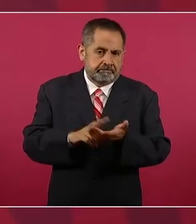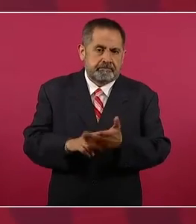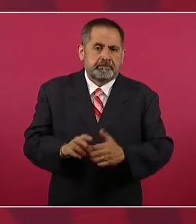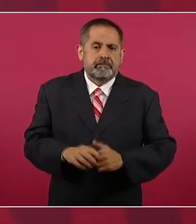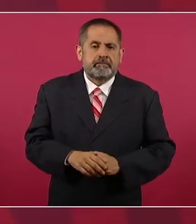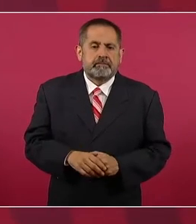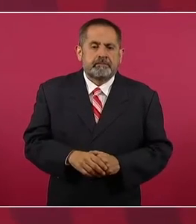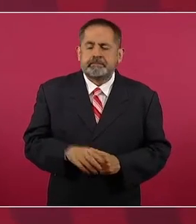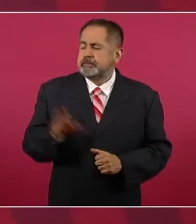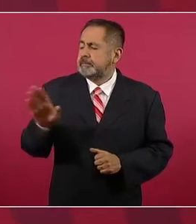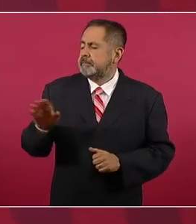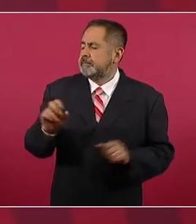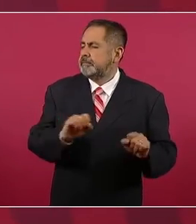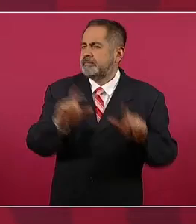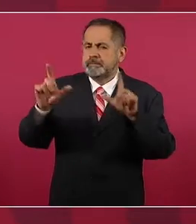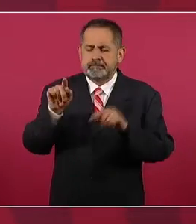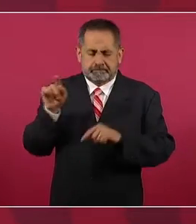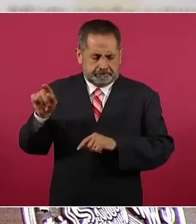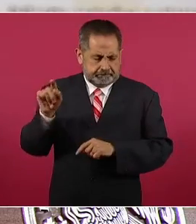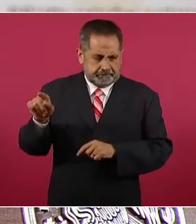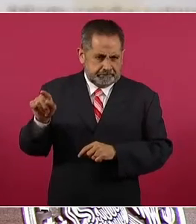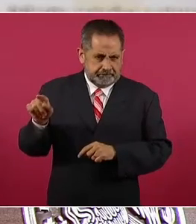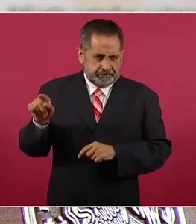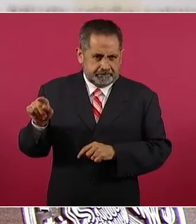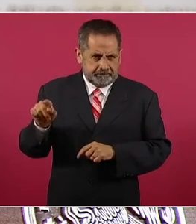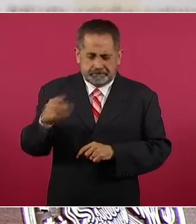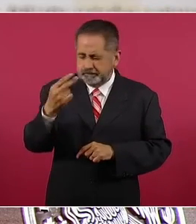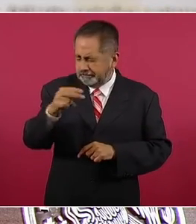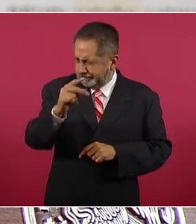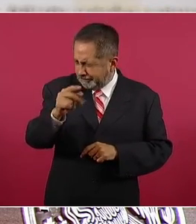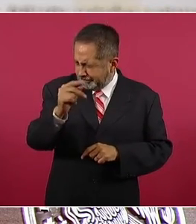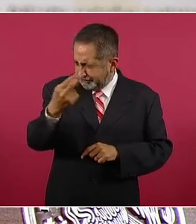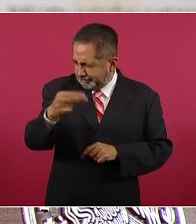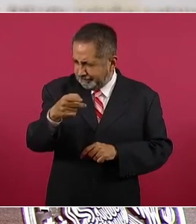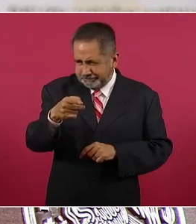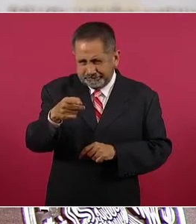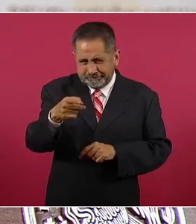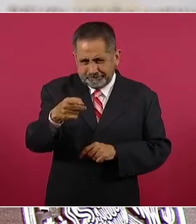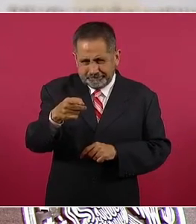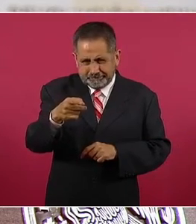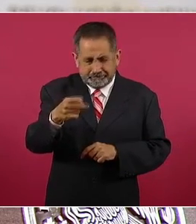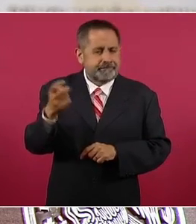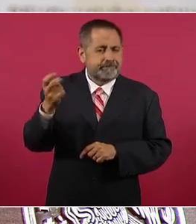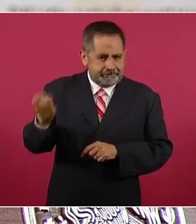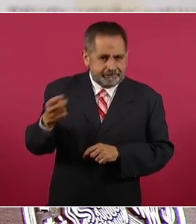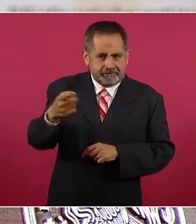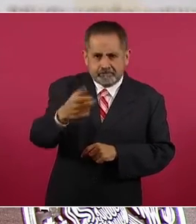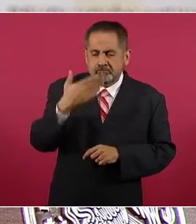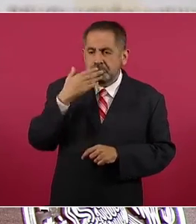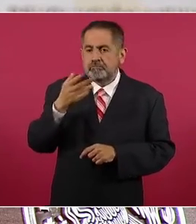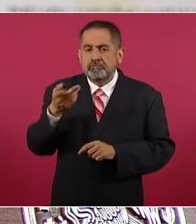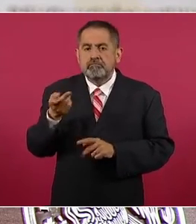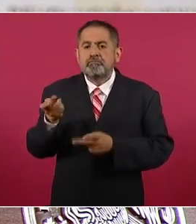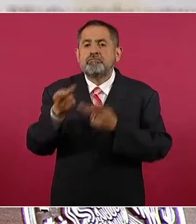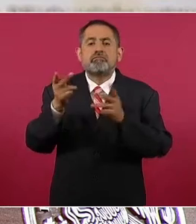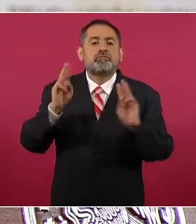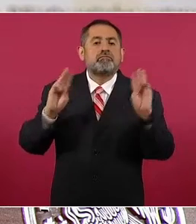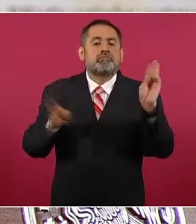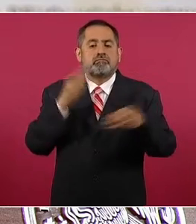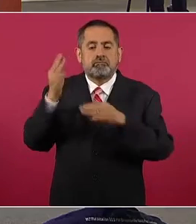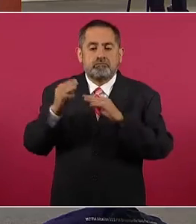No pon la de, ¿cómo se llama esta? A esa, que es una consulta mundial,